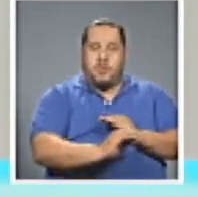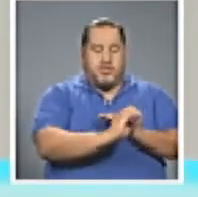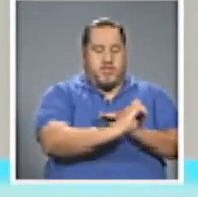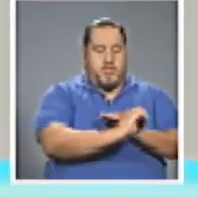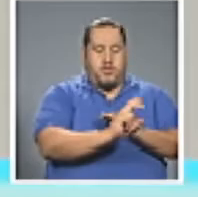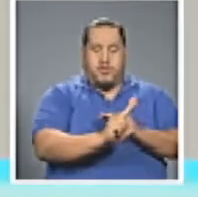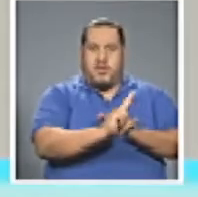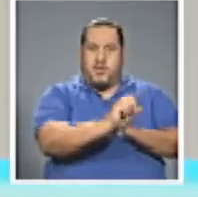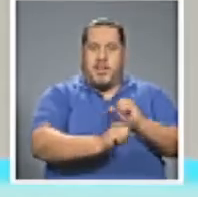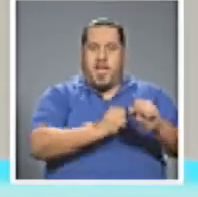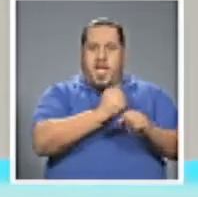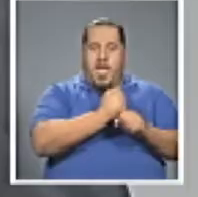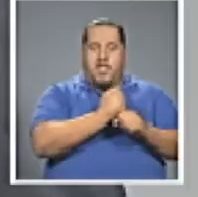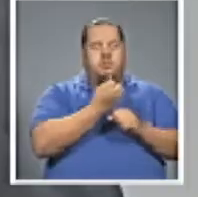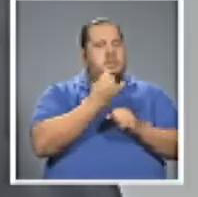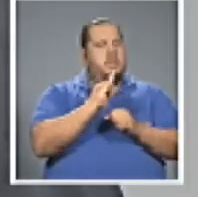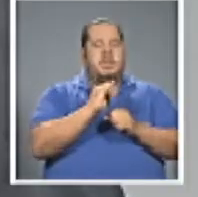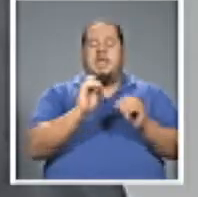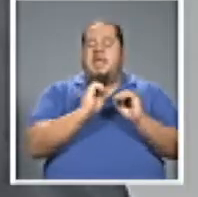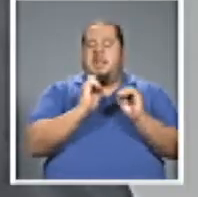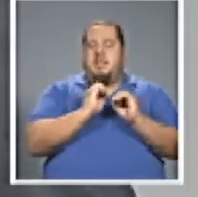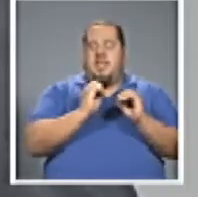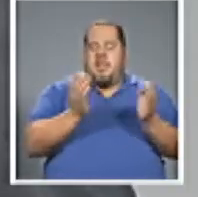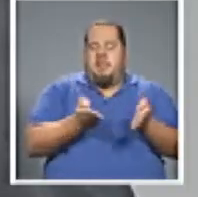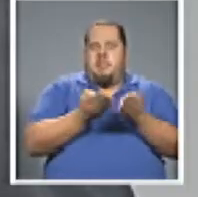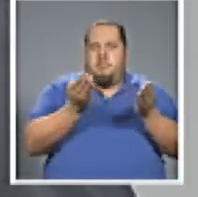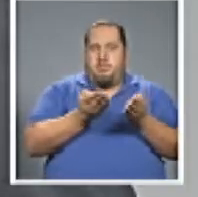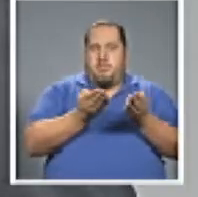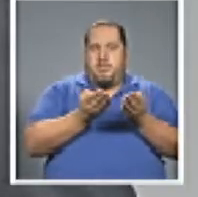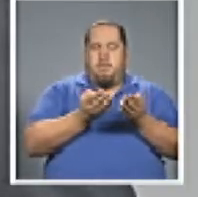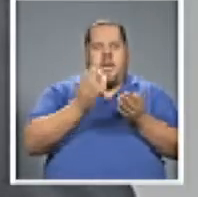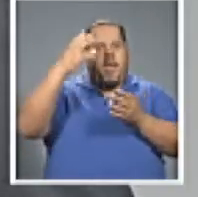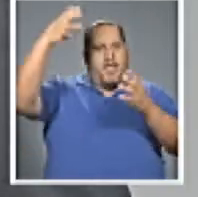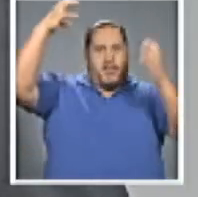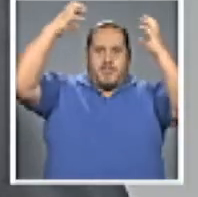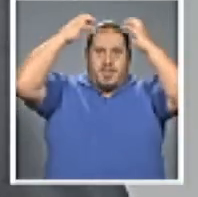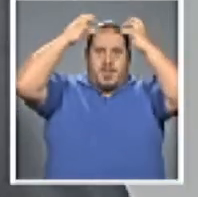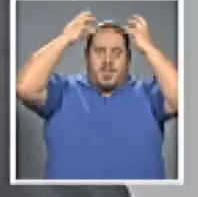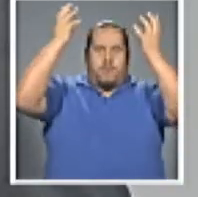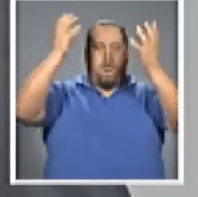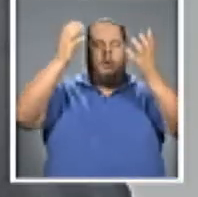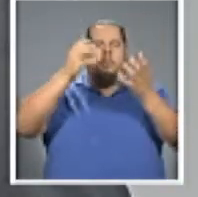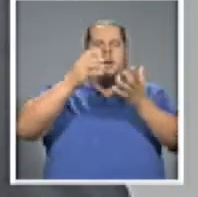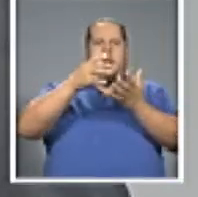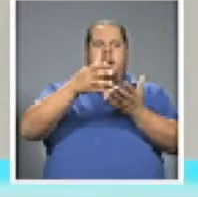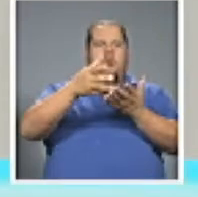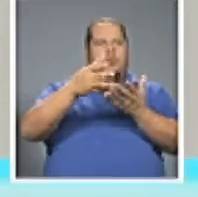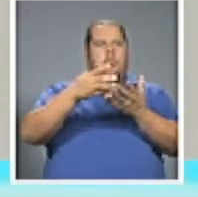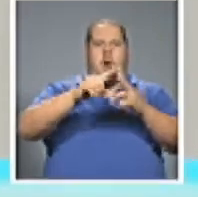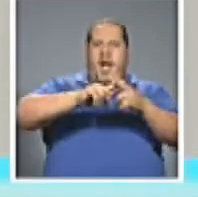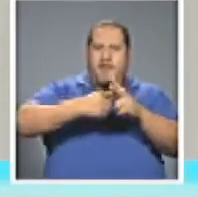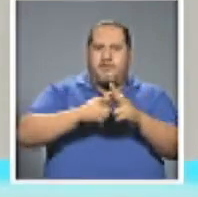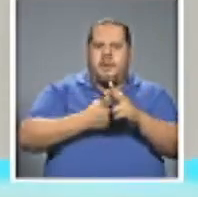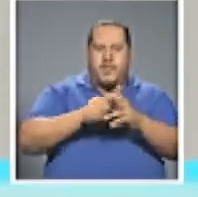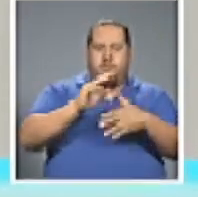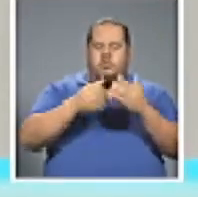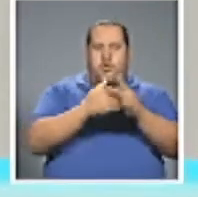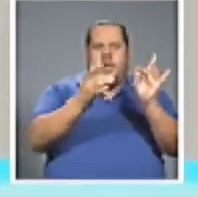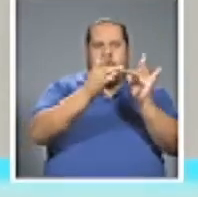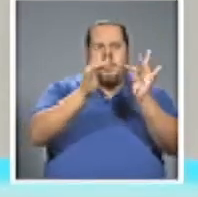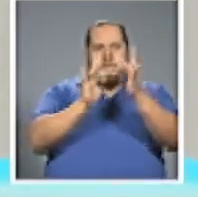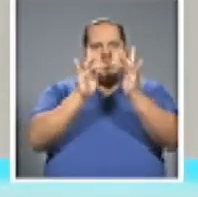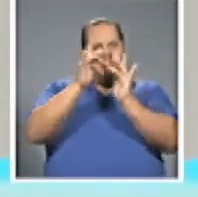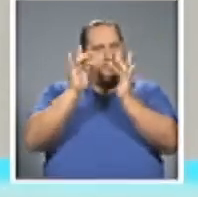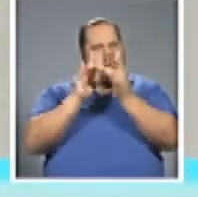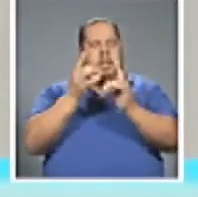3 años. Si no se motiva, si no se estimula, el cerebro naturalmente va podando esas conexiones neurales. Pero si se motiva y